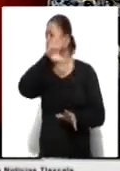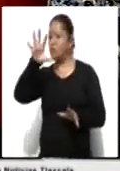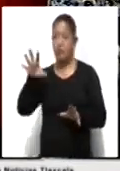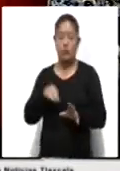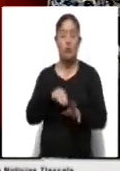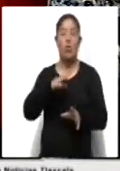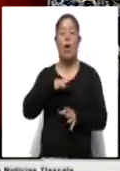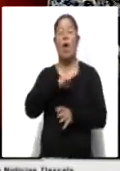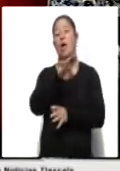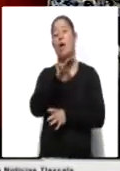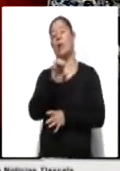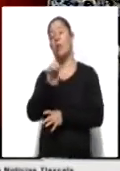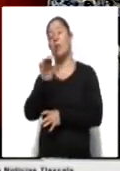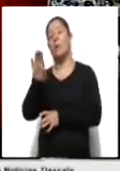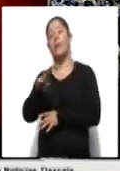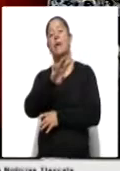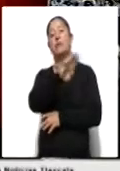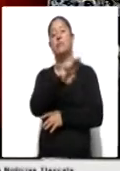el sitio web, que es